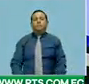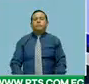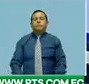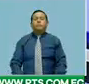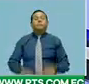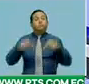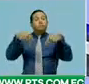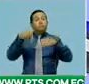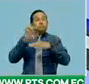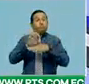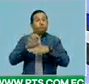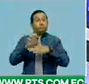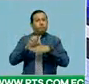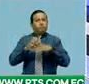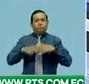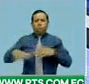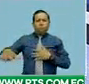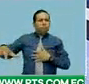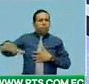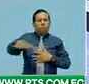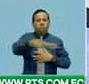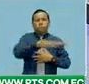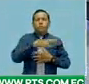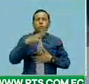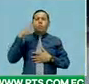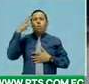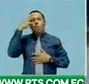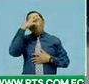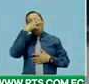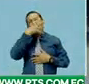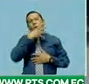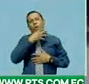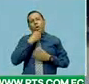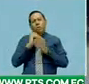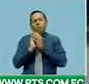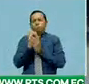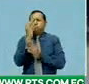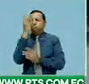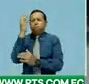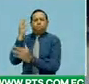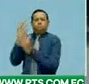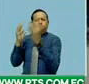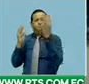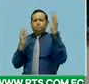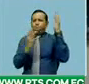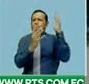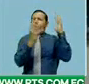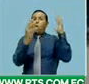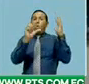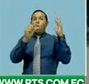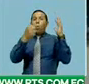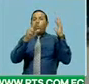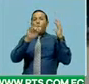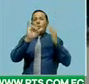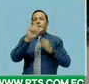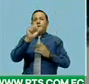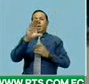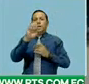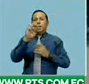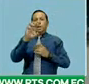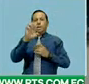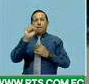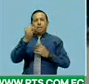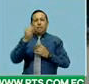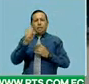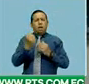En Ecuador existen zonas pintorescas donde se conservan árboles de guayacanes que florecen en esta época del año. Una